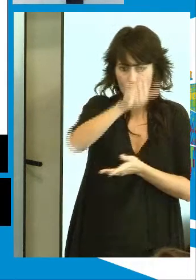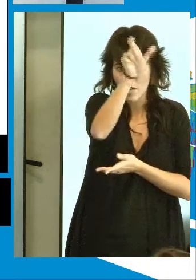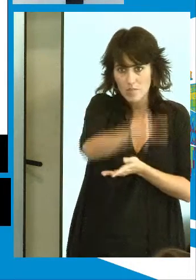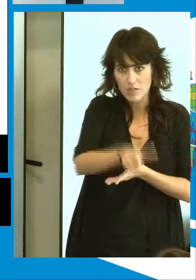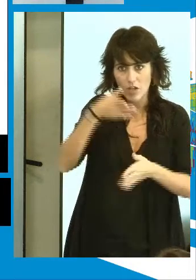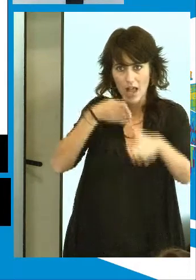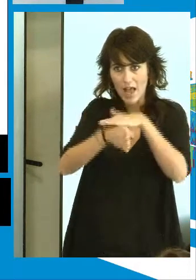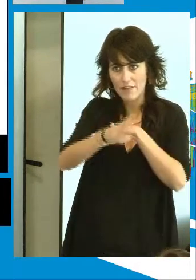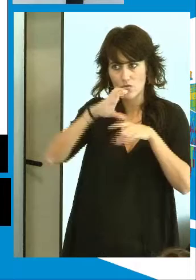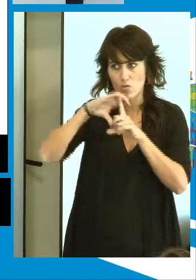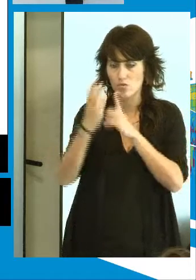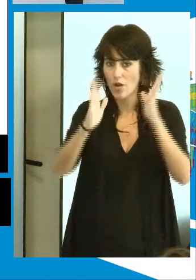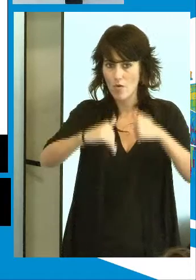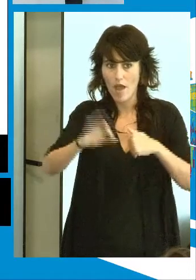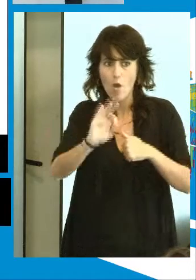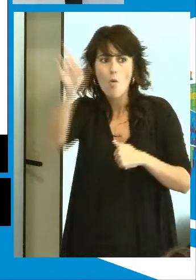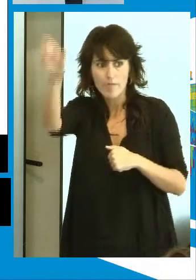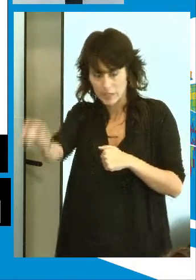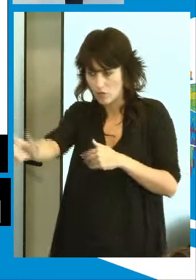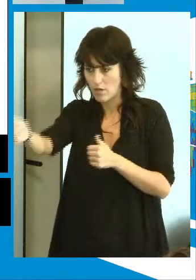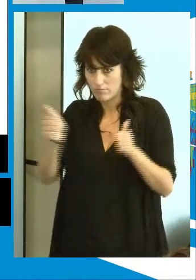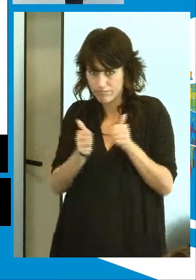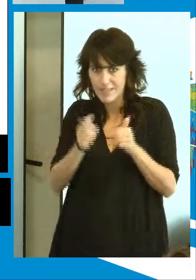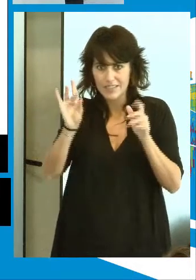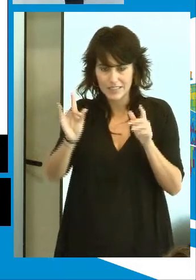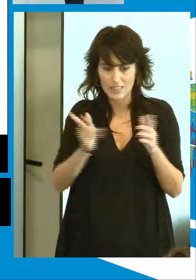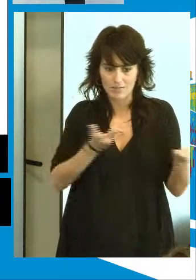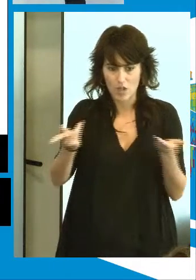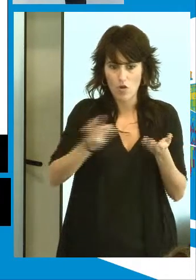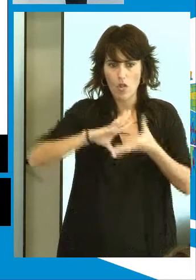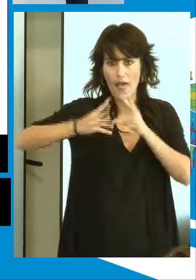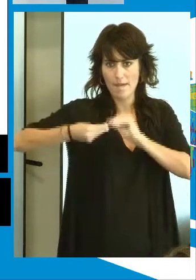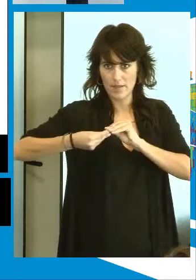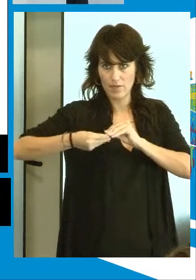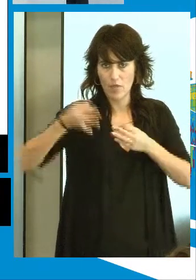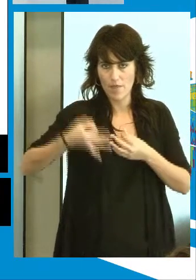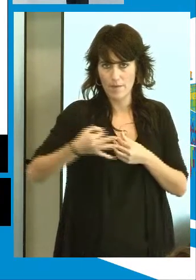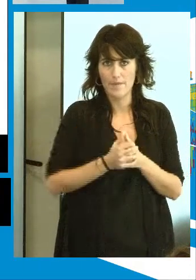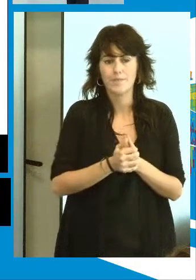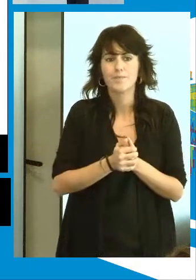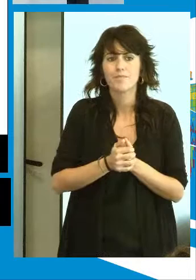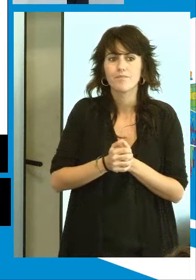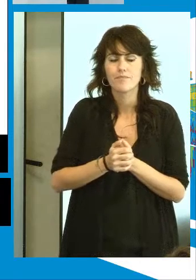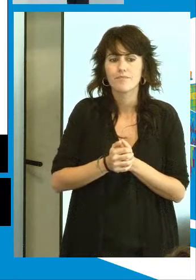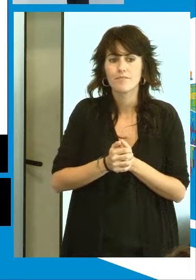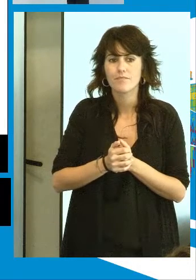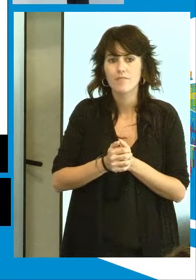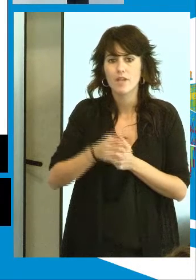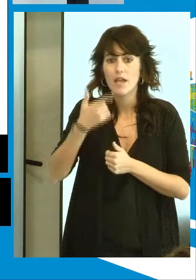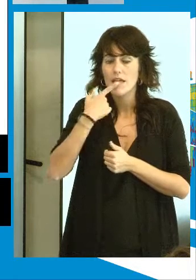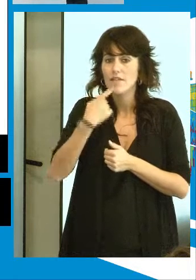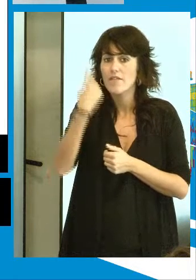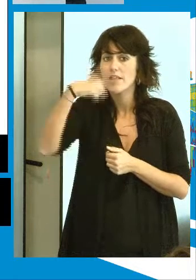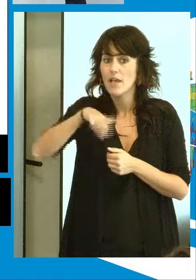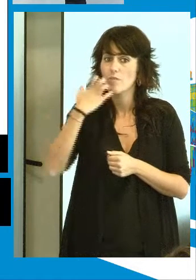acceso a la cultura que a alguien que sí lo ha tenido. Entonces hay que ir adaptando estos test. Y luego hace que sea muy